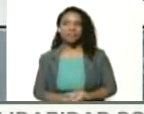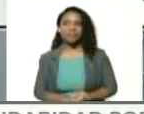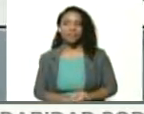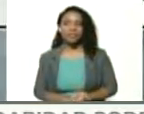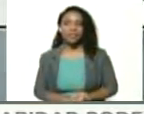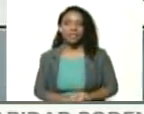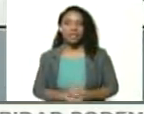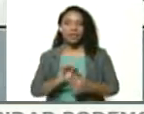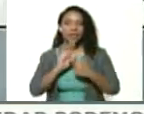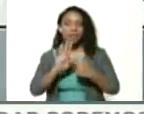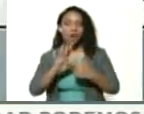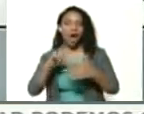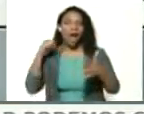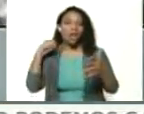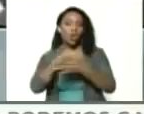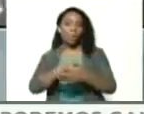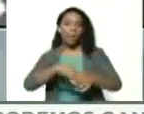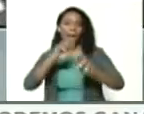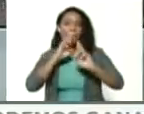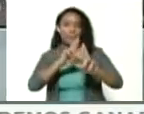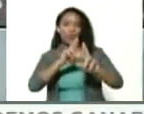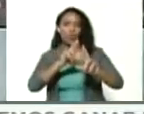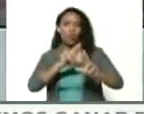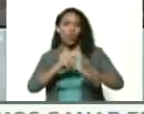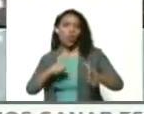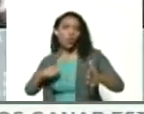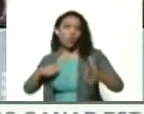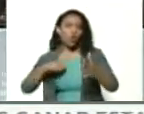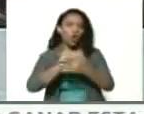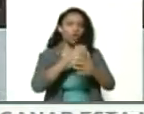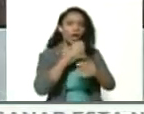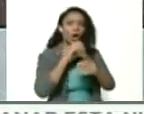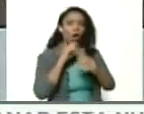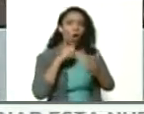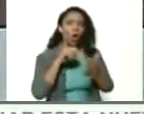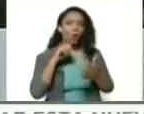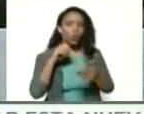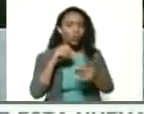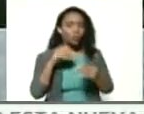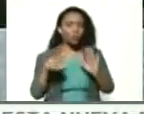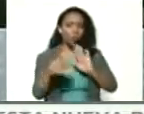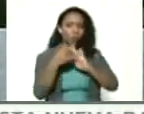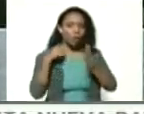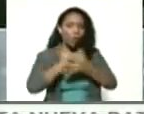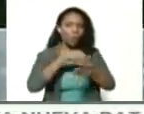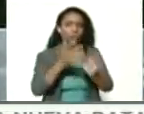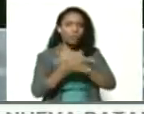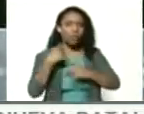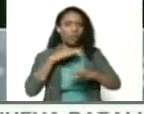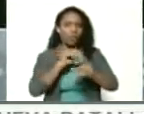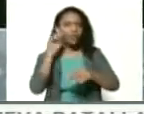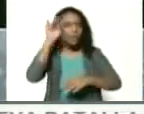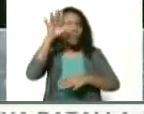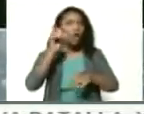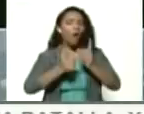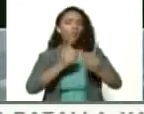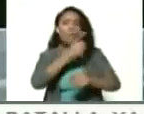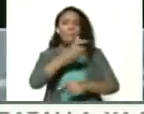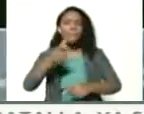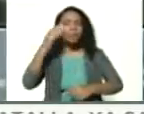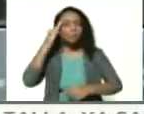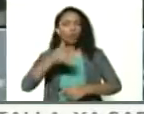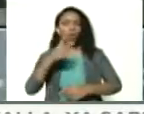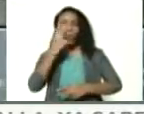el final que al golpe se le había respondido con un contragolpe. Luego se sosegó e indicó que confiaría el destino de algunos civiles y militares comprometidos